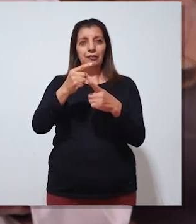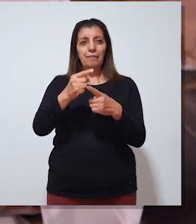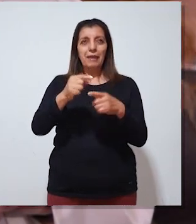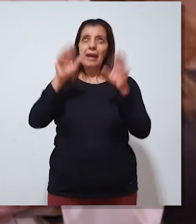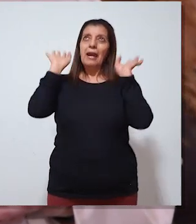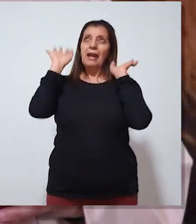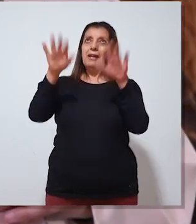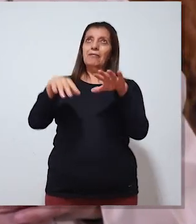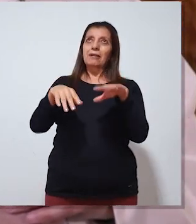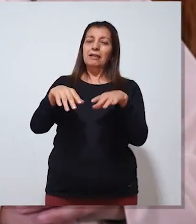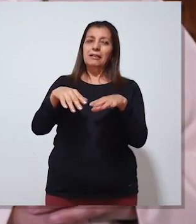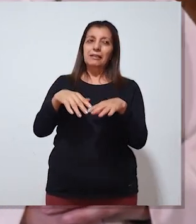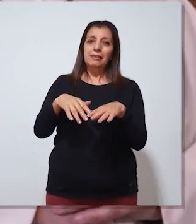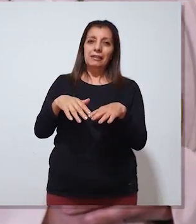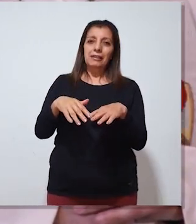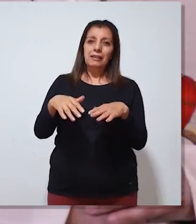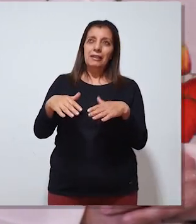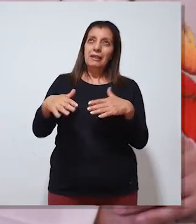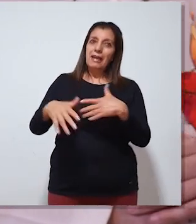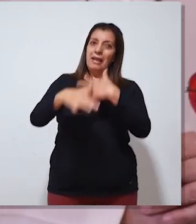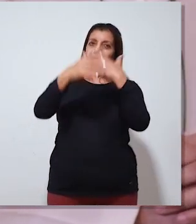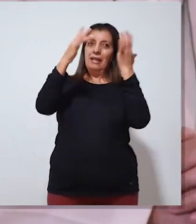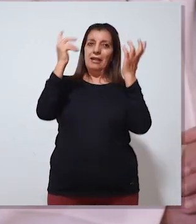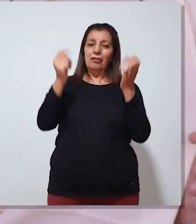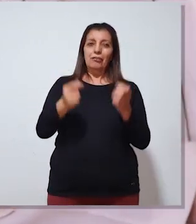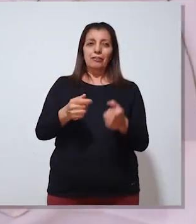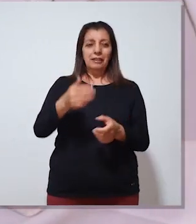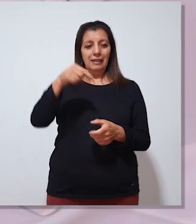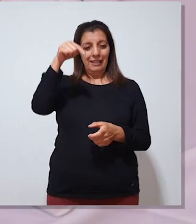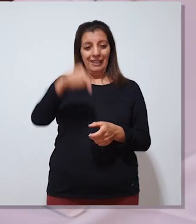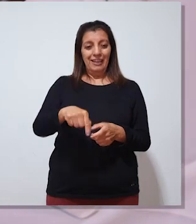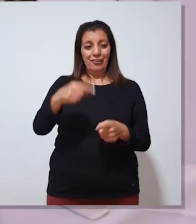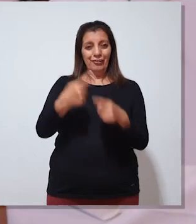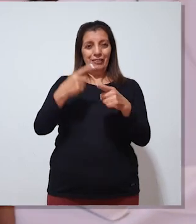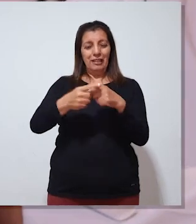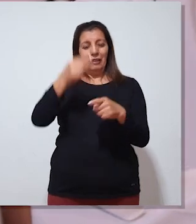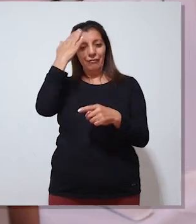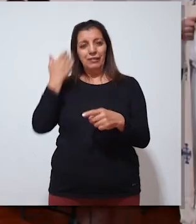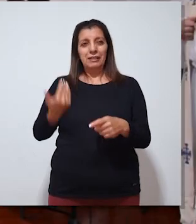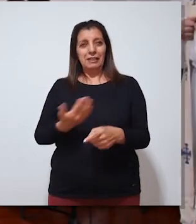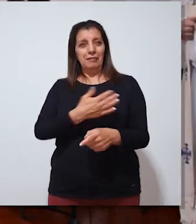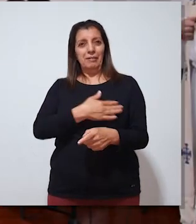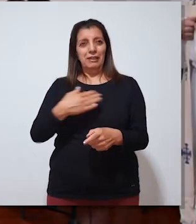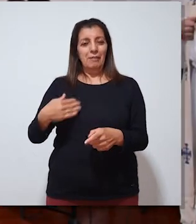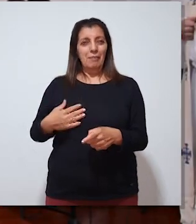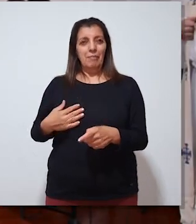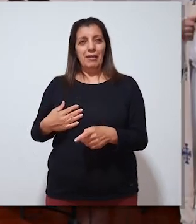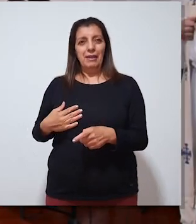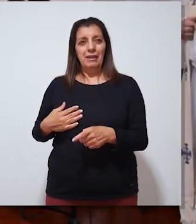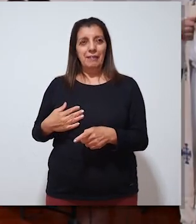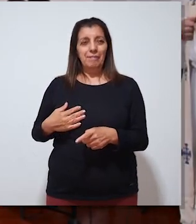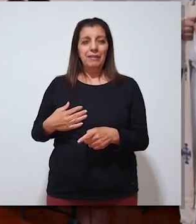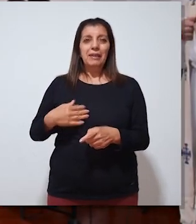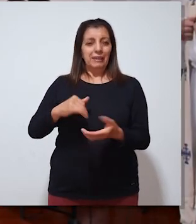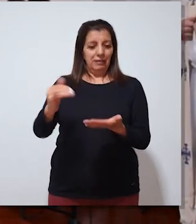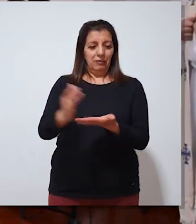gloria en la fiesta de Santa María, siempre Virgen, porque ella, dando su asentimiento a la palabra